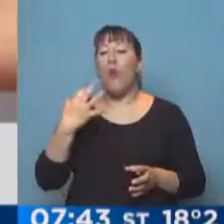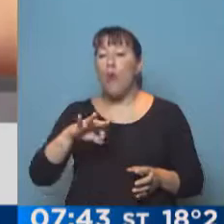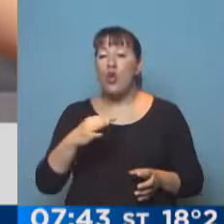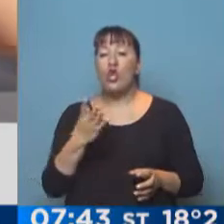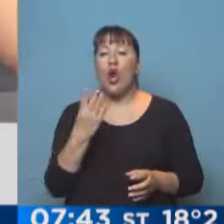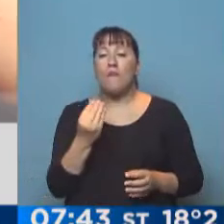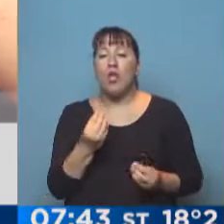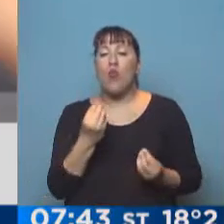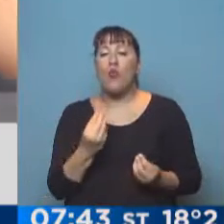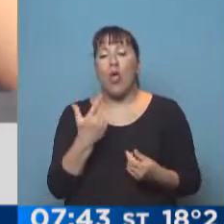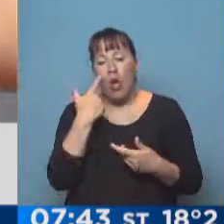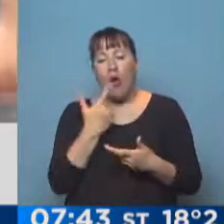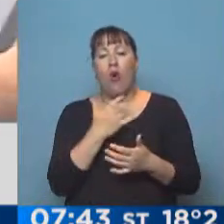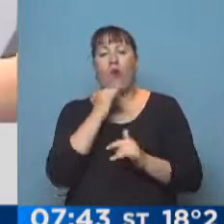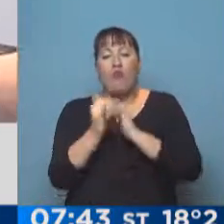a conocer